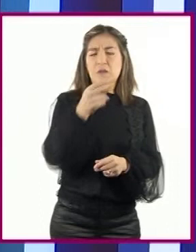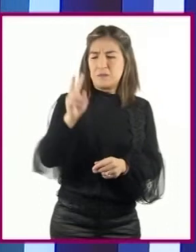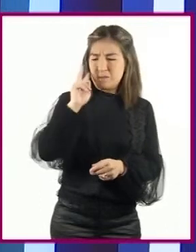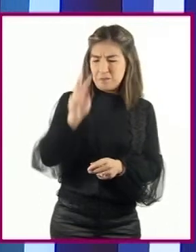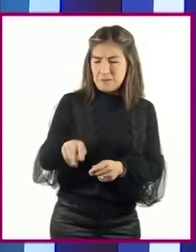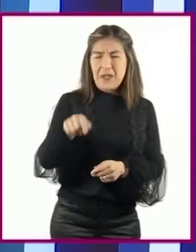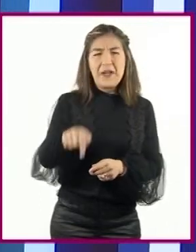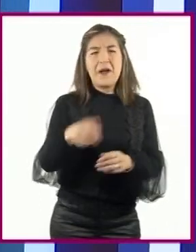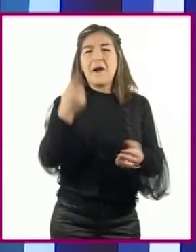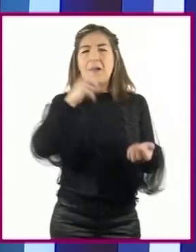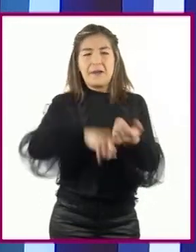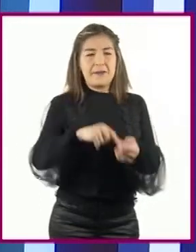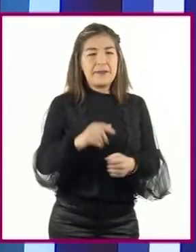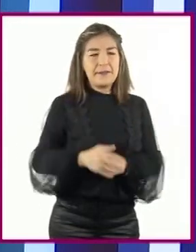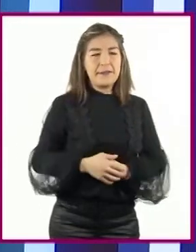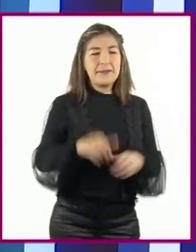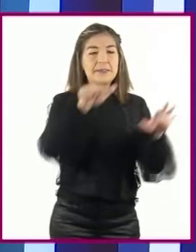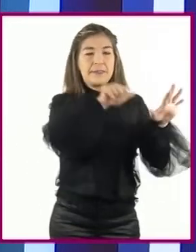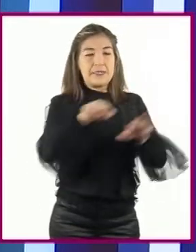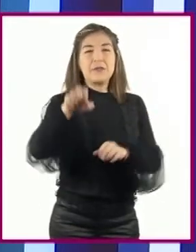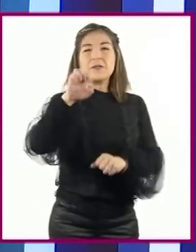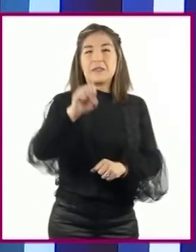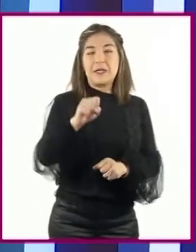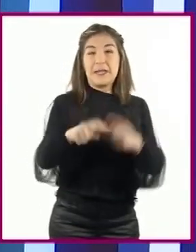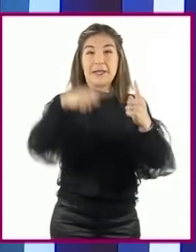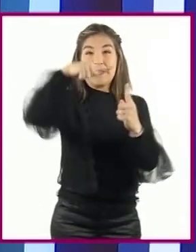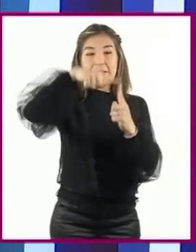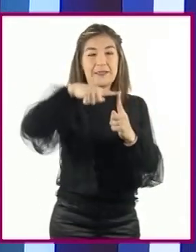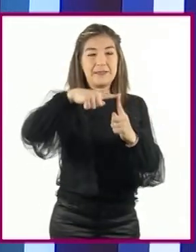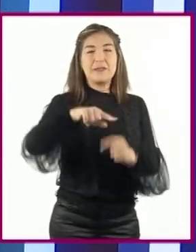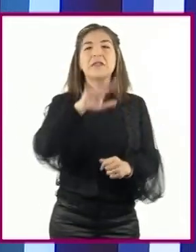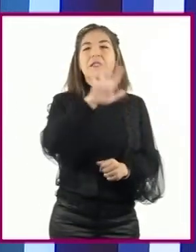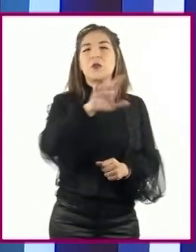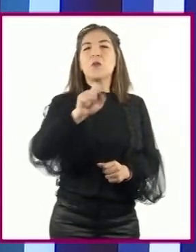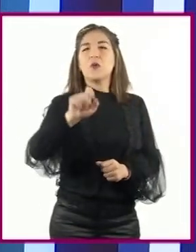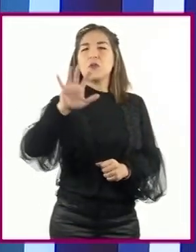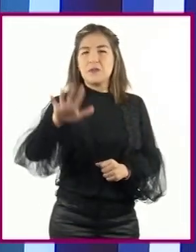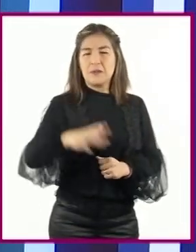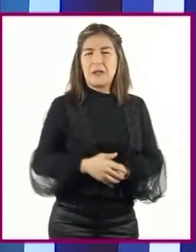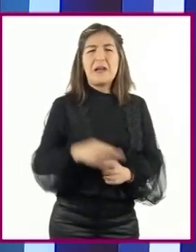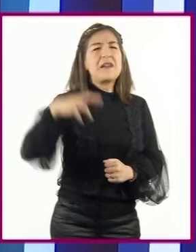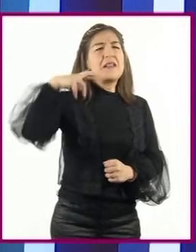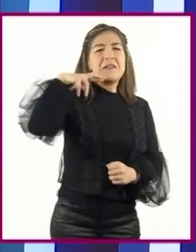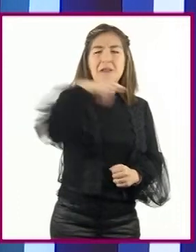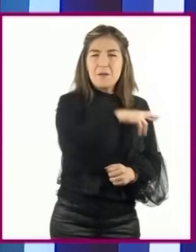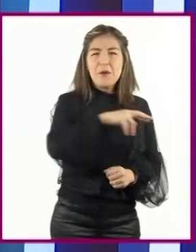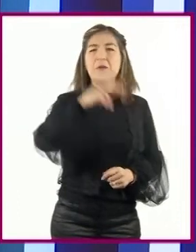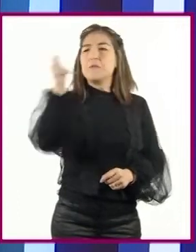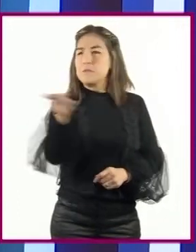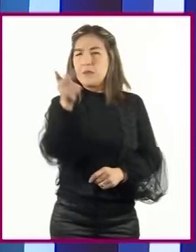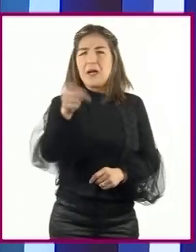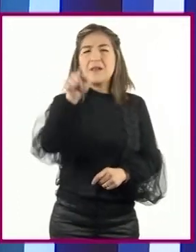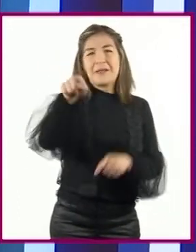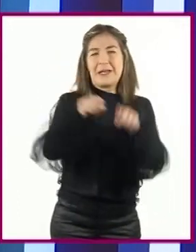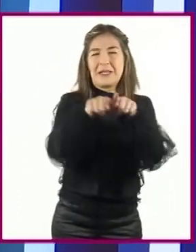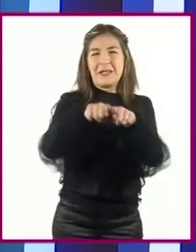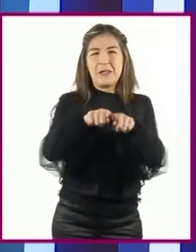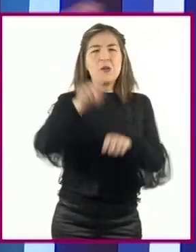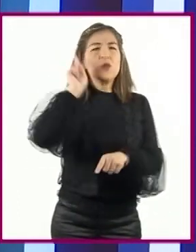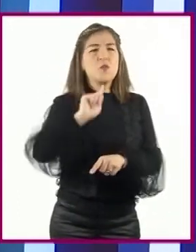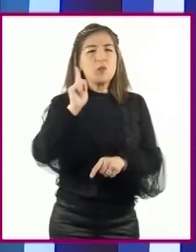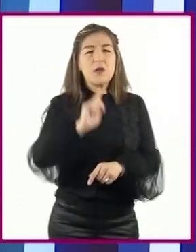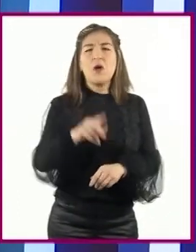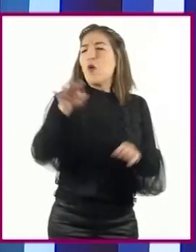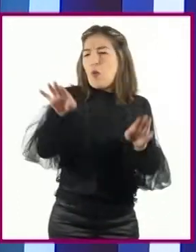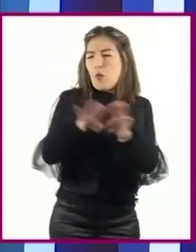división: 660 entre 5.5. Inmediatamente le preguntó a su hermana Ruthie cómo